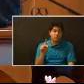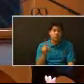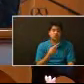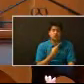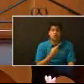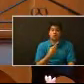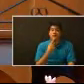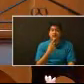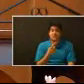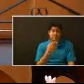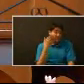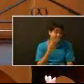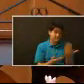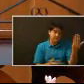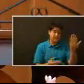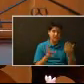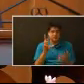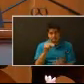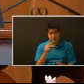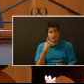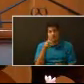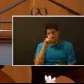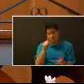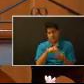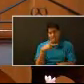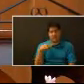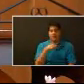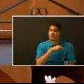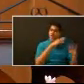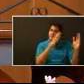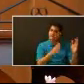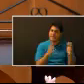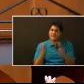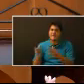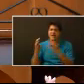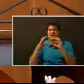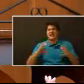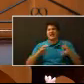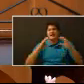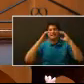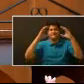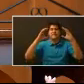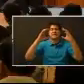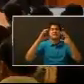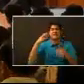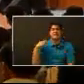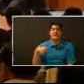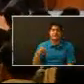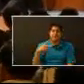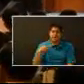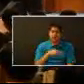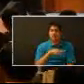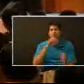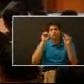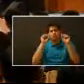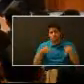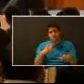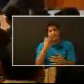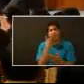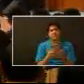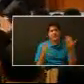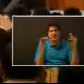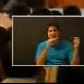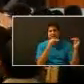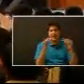bueno, váyanse a la guerra, nos va a preparar, nos va a capacitar, nos va a equipar para que podamos ir a la guerra.